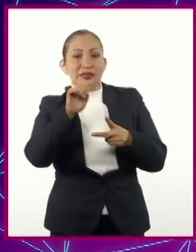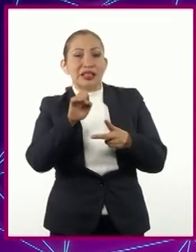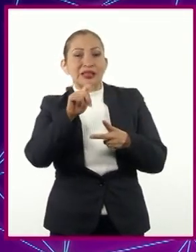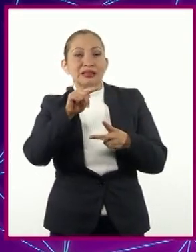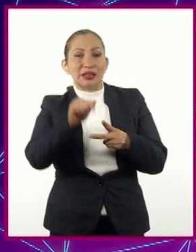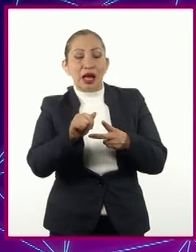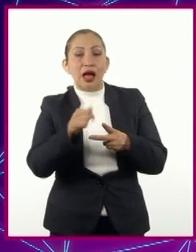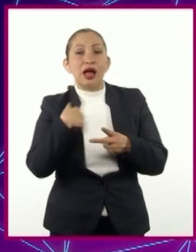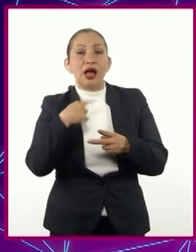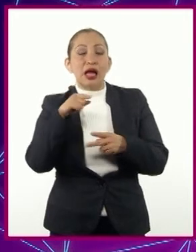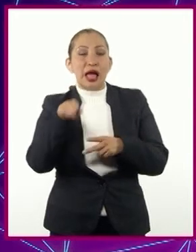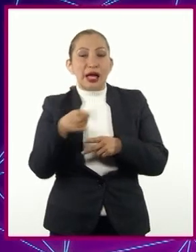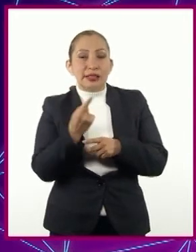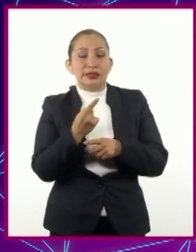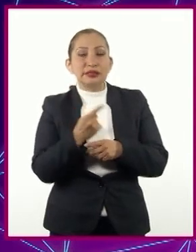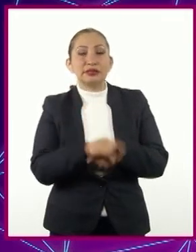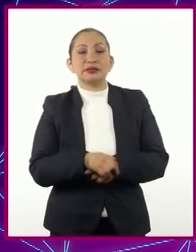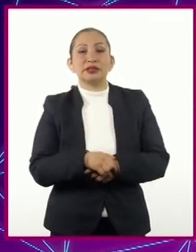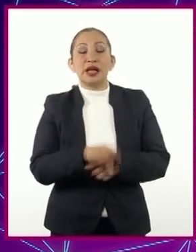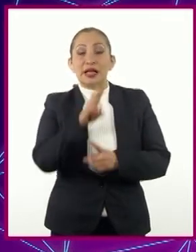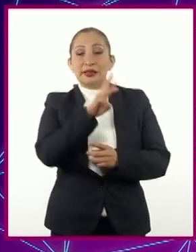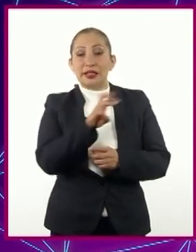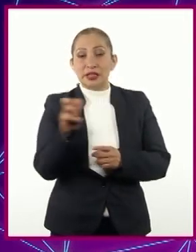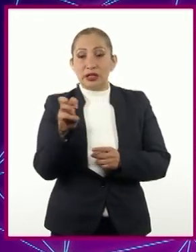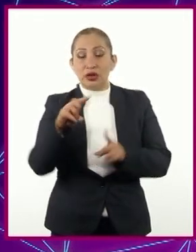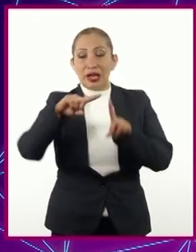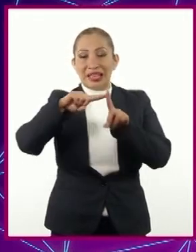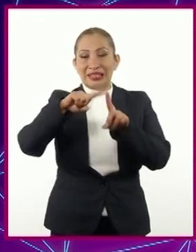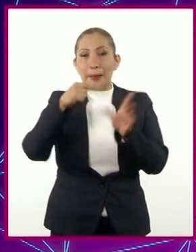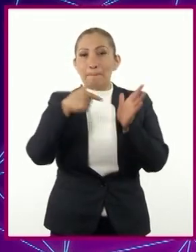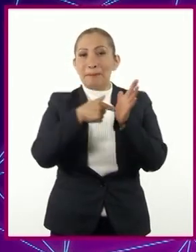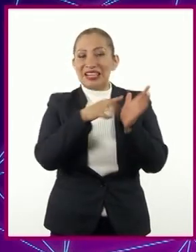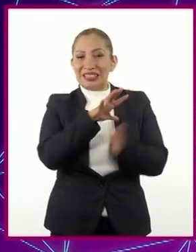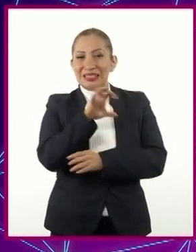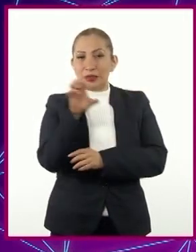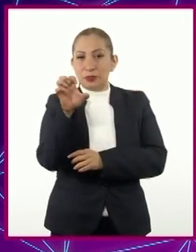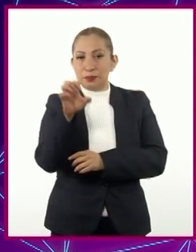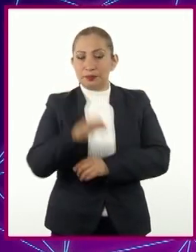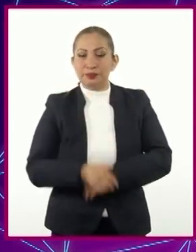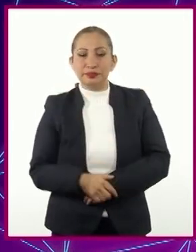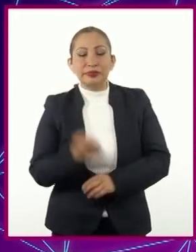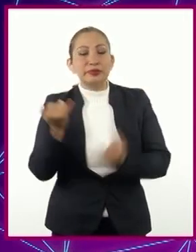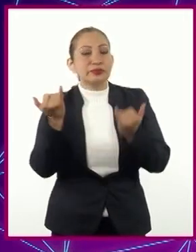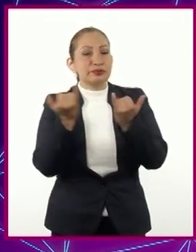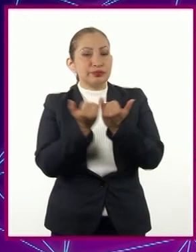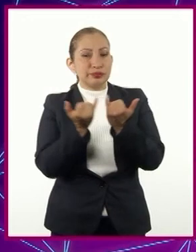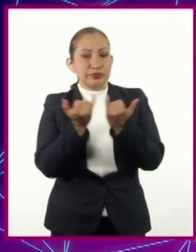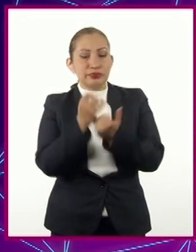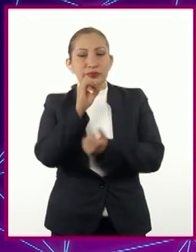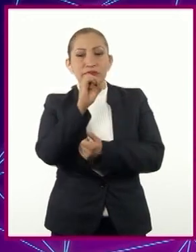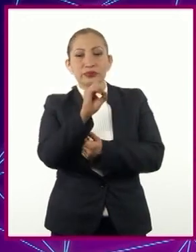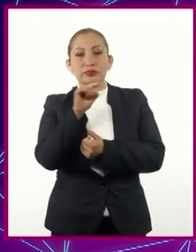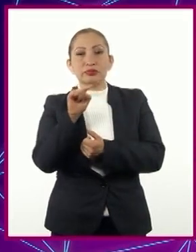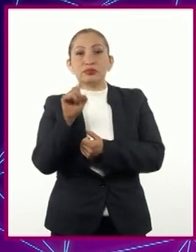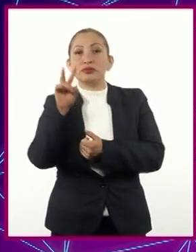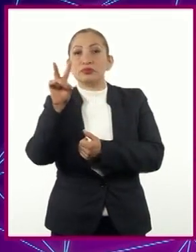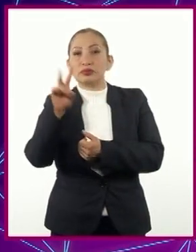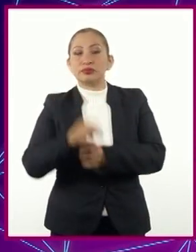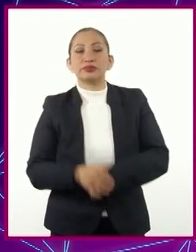obtiene el cociente de 300 entre 1.500, que es igual a 2